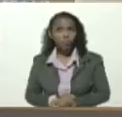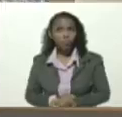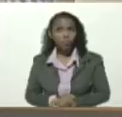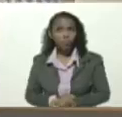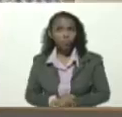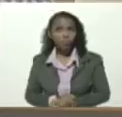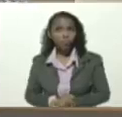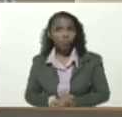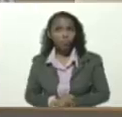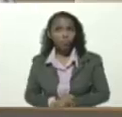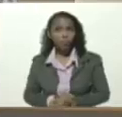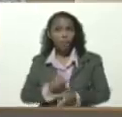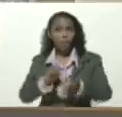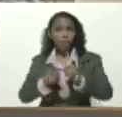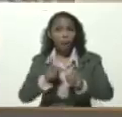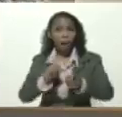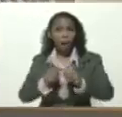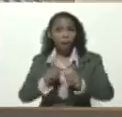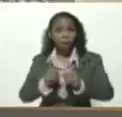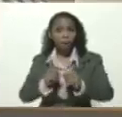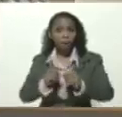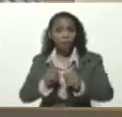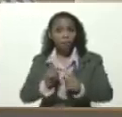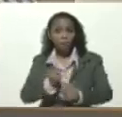la subsanación de algunos ilícitos,